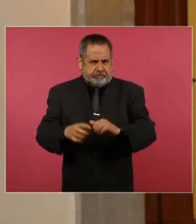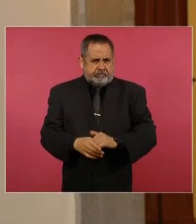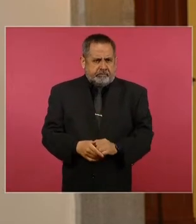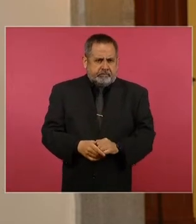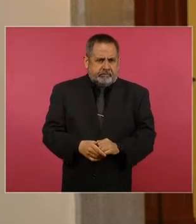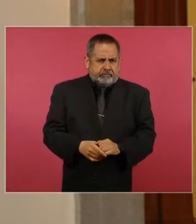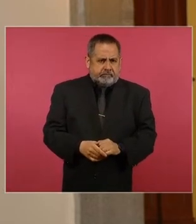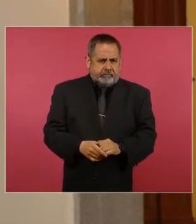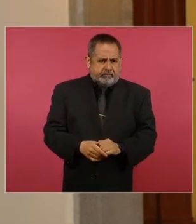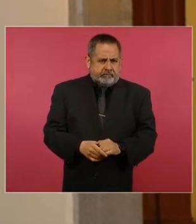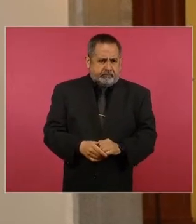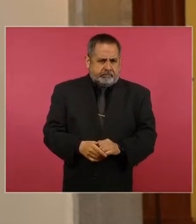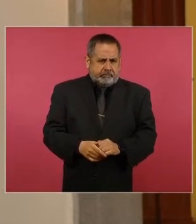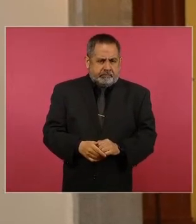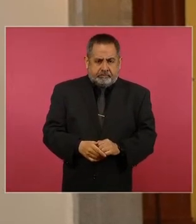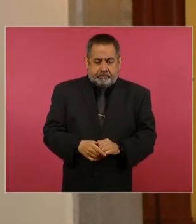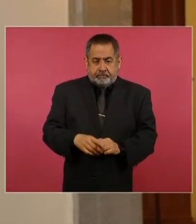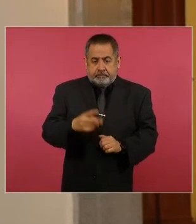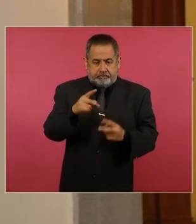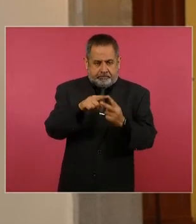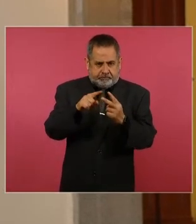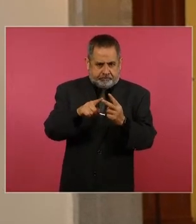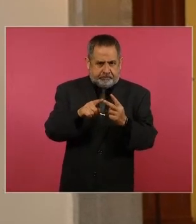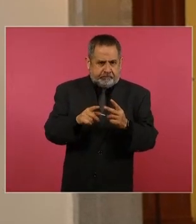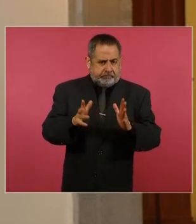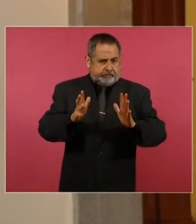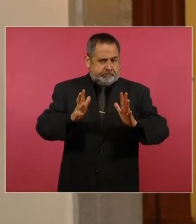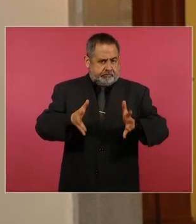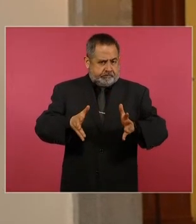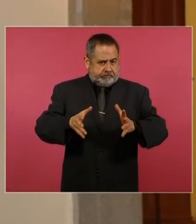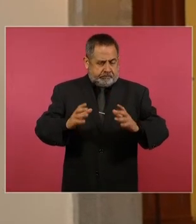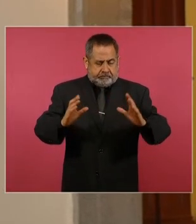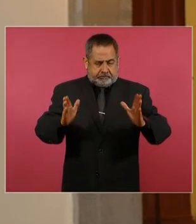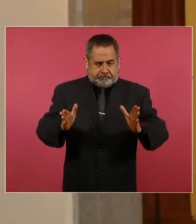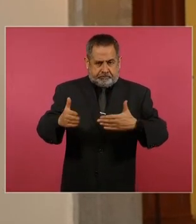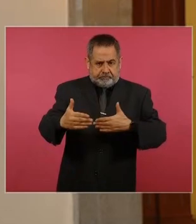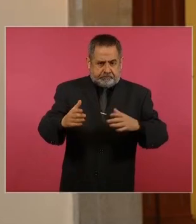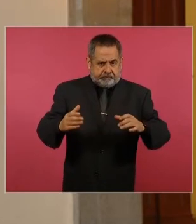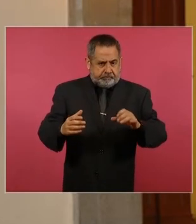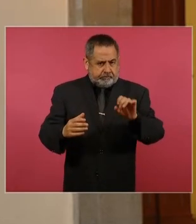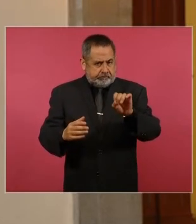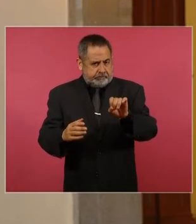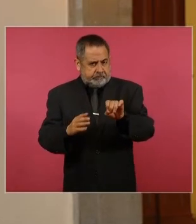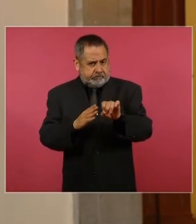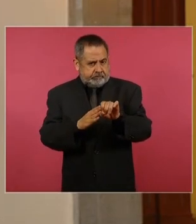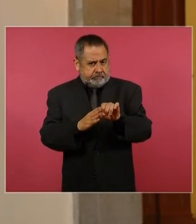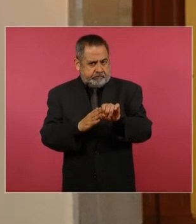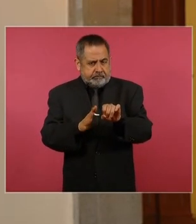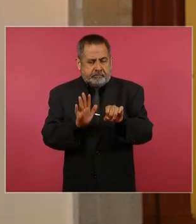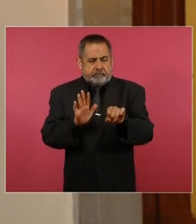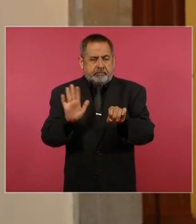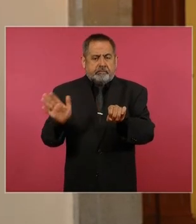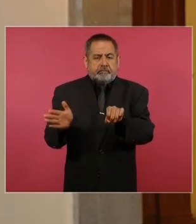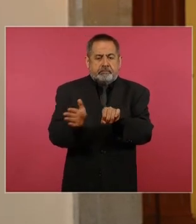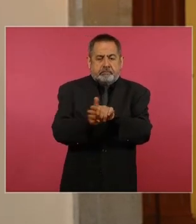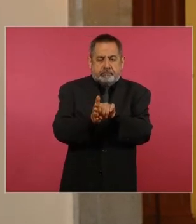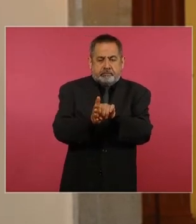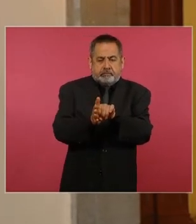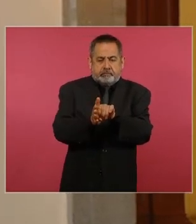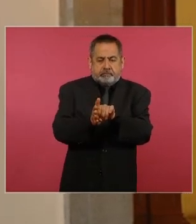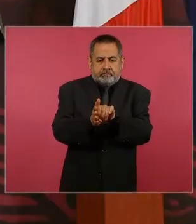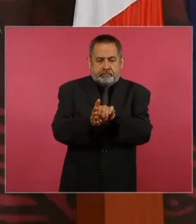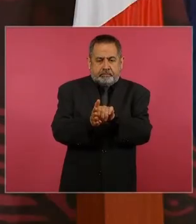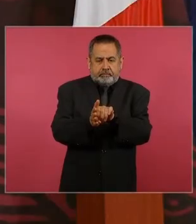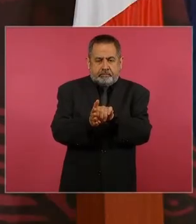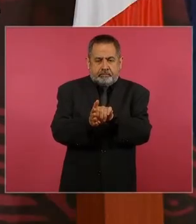tienen dos opciones, la dejan así o le ponen una plaquita de papel aluminio y un agujero y